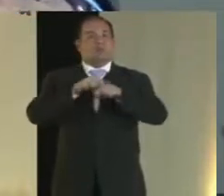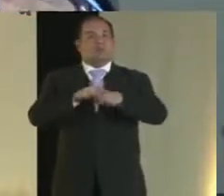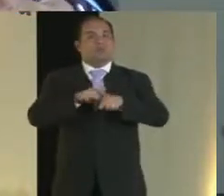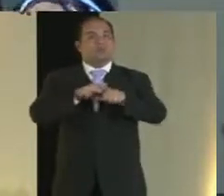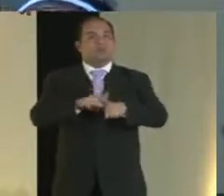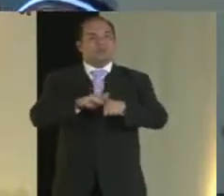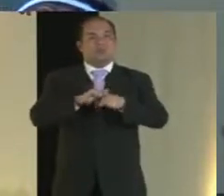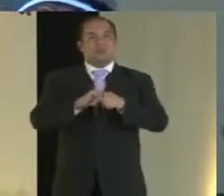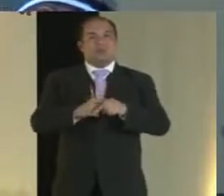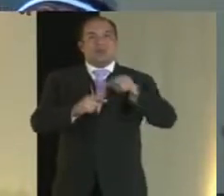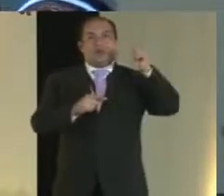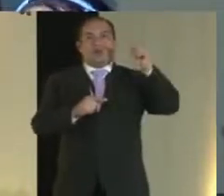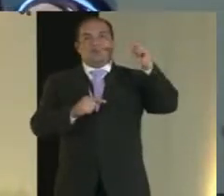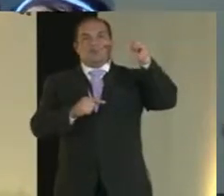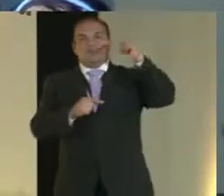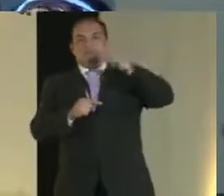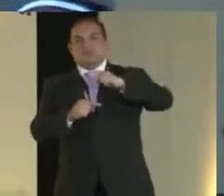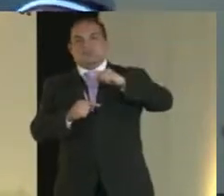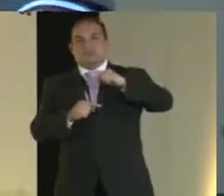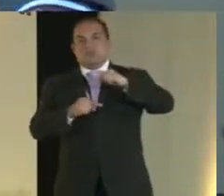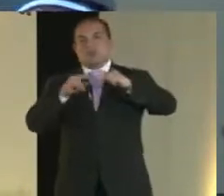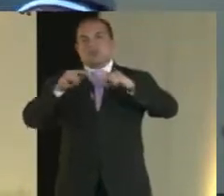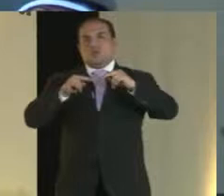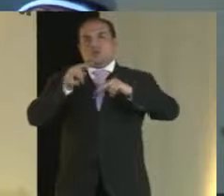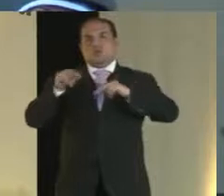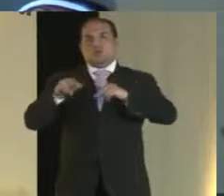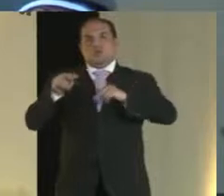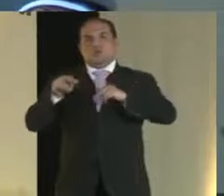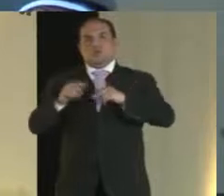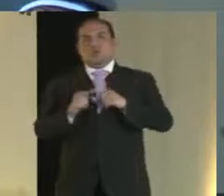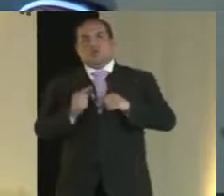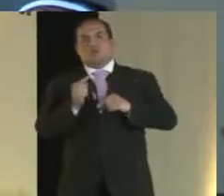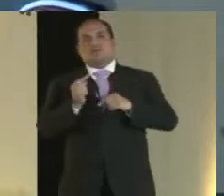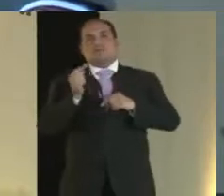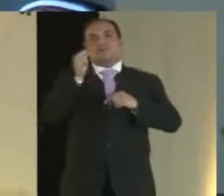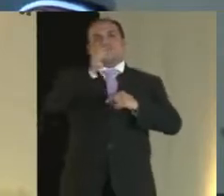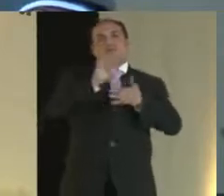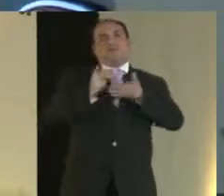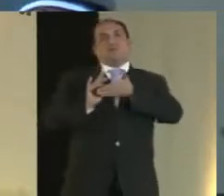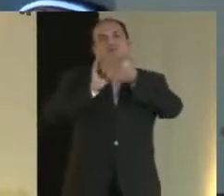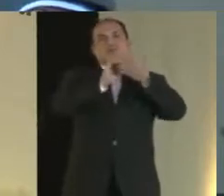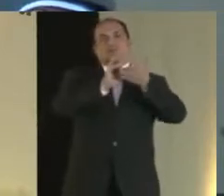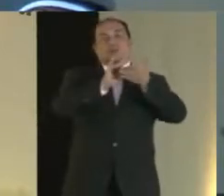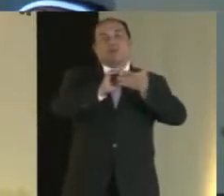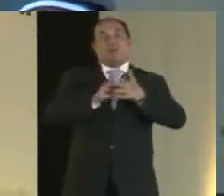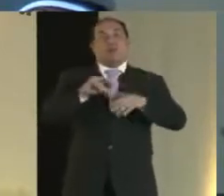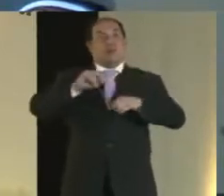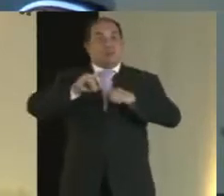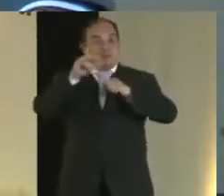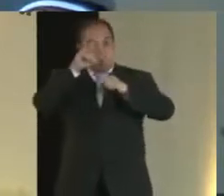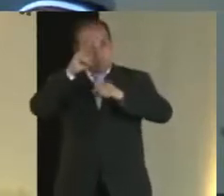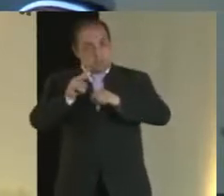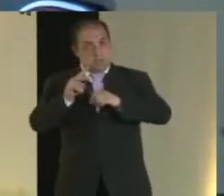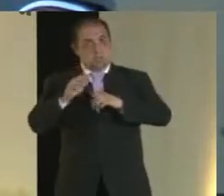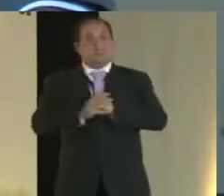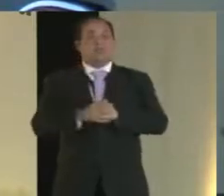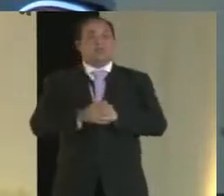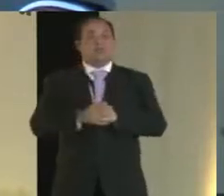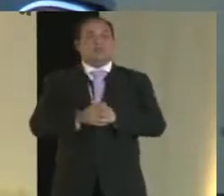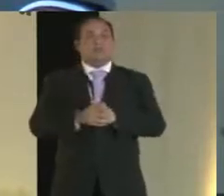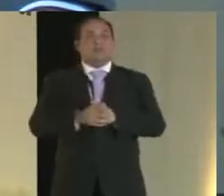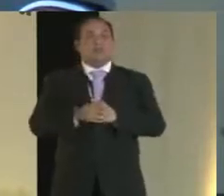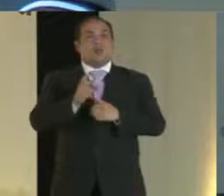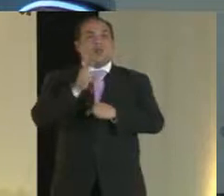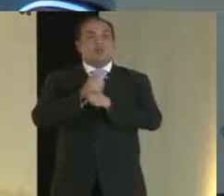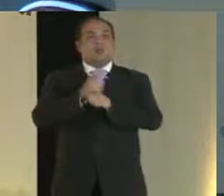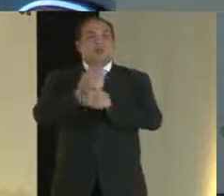de arriba hacia abajo y casi nunca en sentido contrario. En nuestro país, durante buena parte de la segunda mitad del siglo